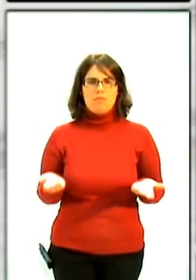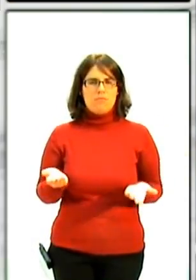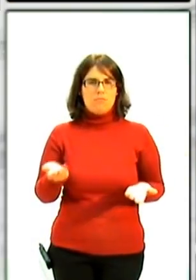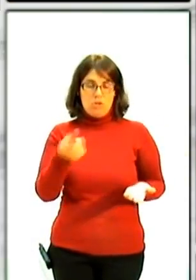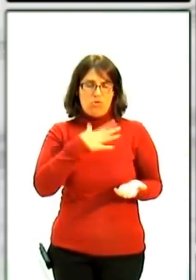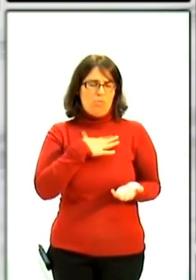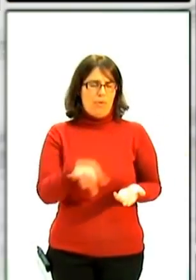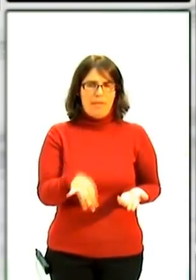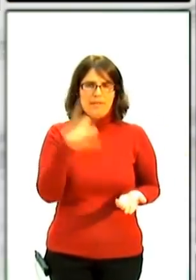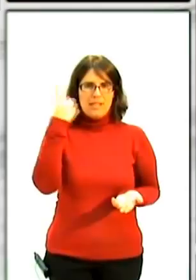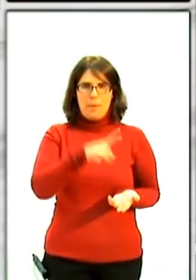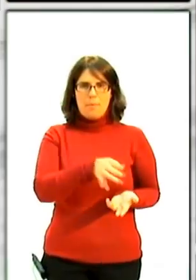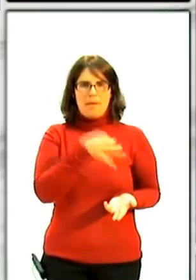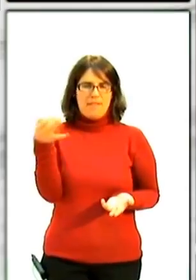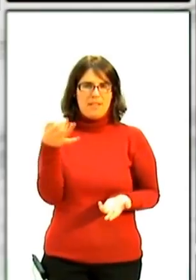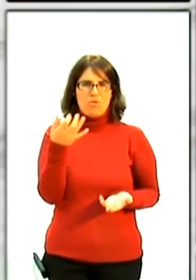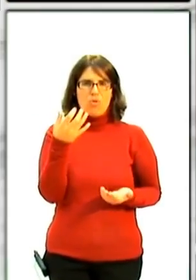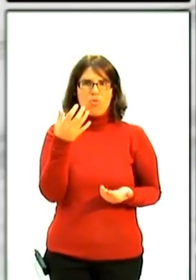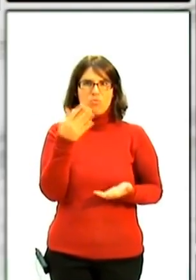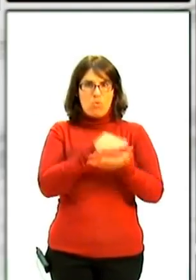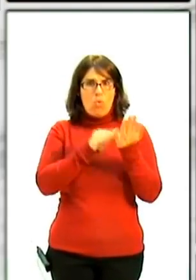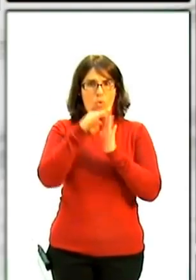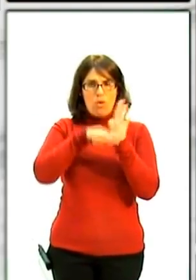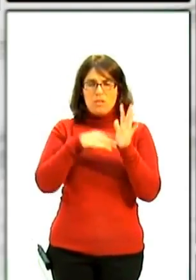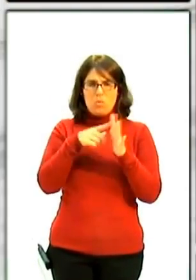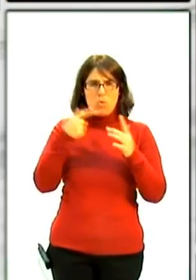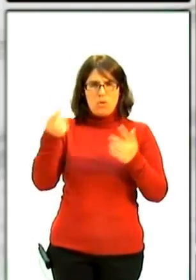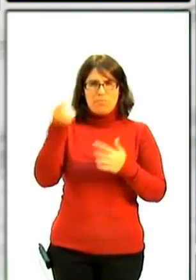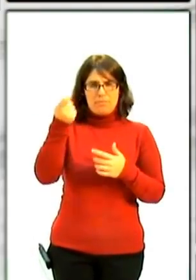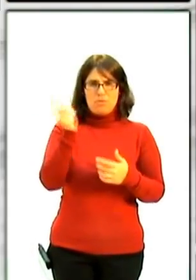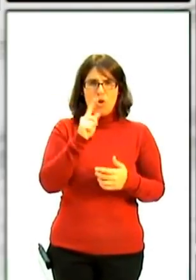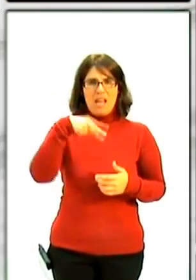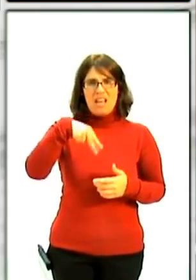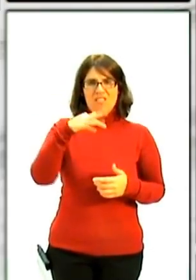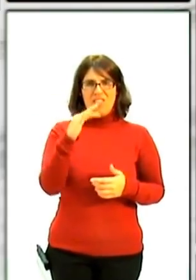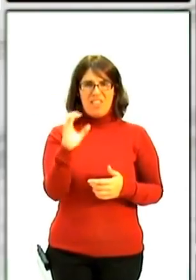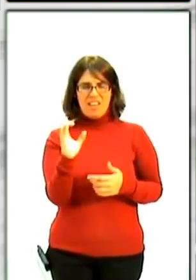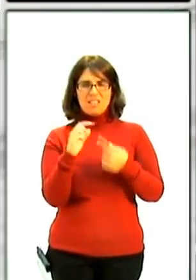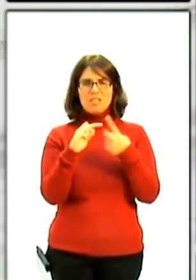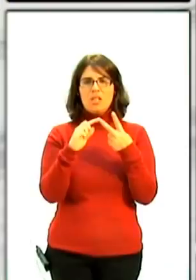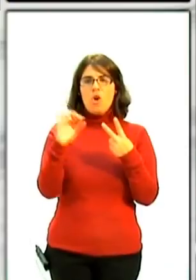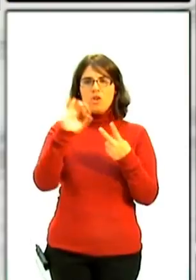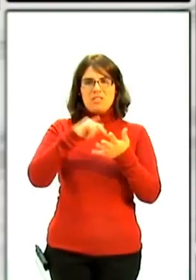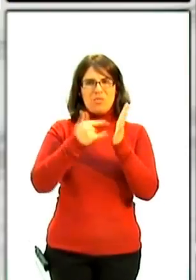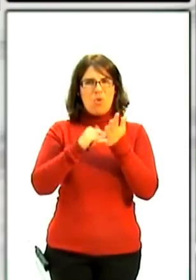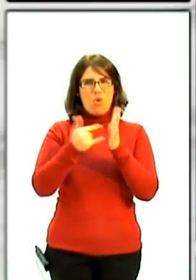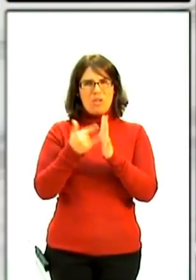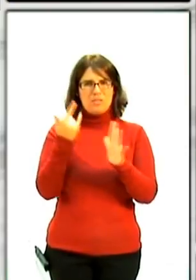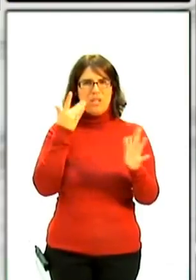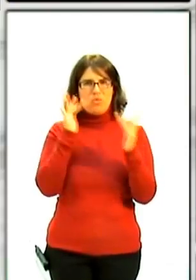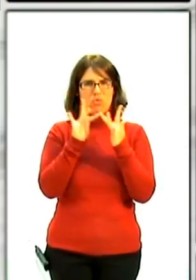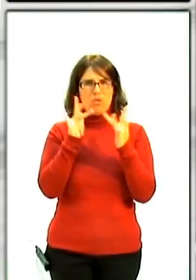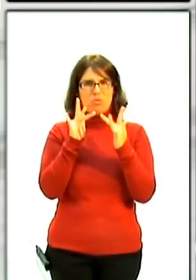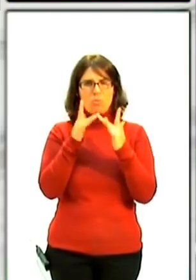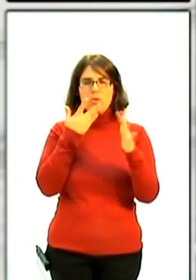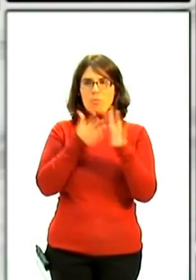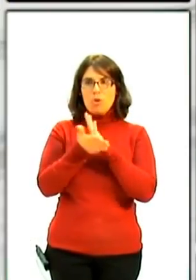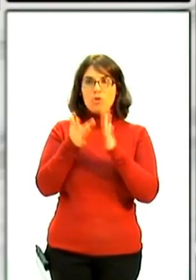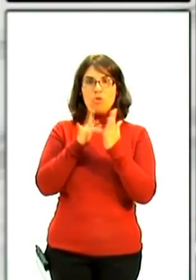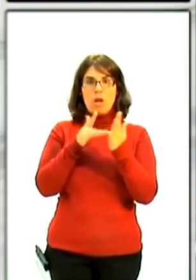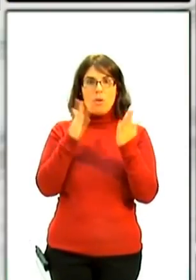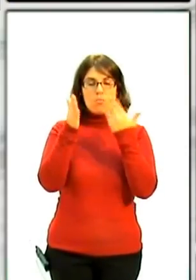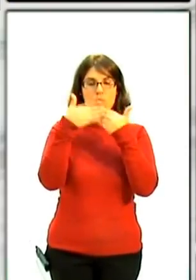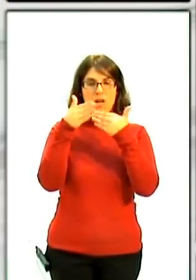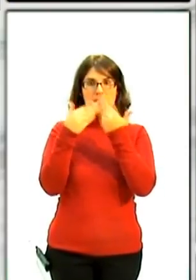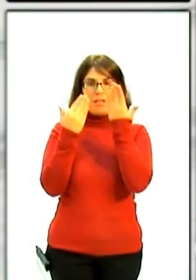soluciones que no son muy costosas, ¿no? Con NFCs, con estas tecnologías de contacto, por ejemplo, a la entrada y salida de las puertas,